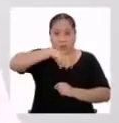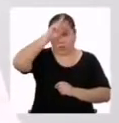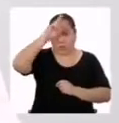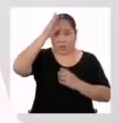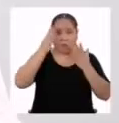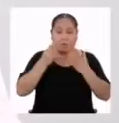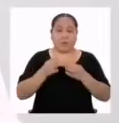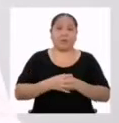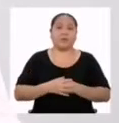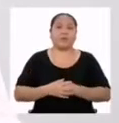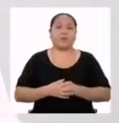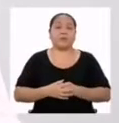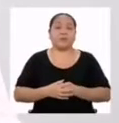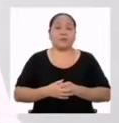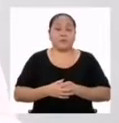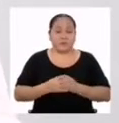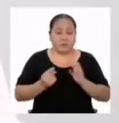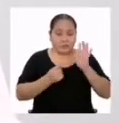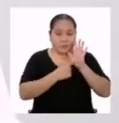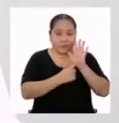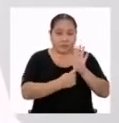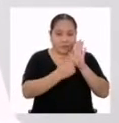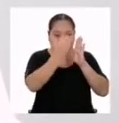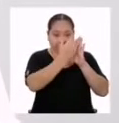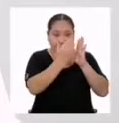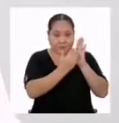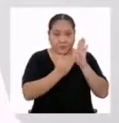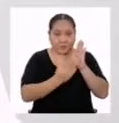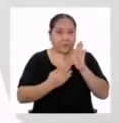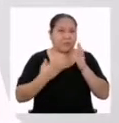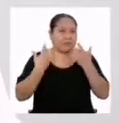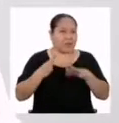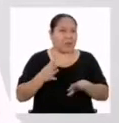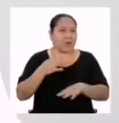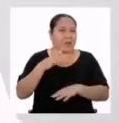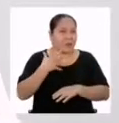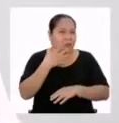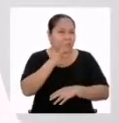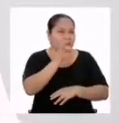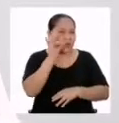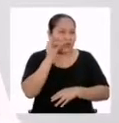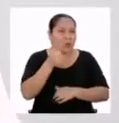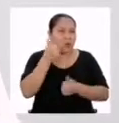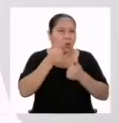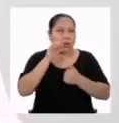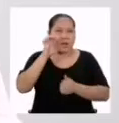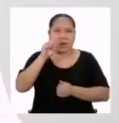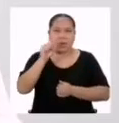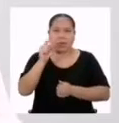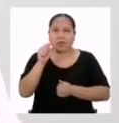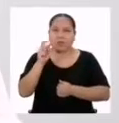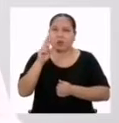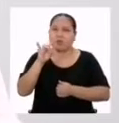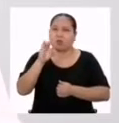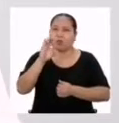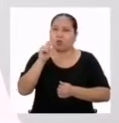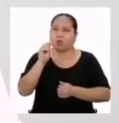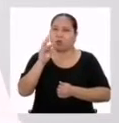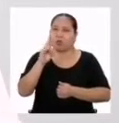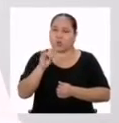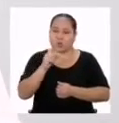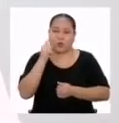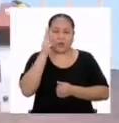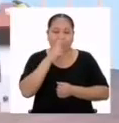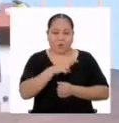a partir de nuestro análisis. Yo creo que ya es suficiente para poder identificar la estructura y afirmar qué tipo de texto